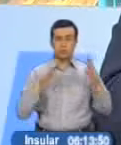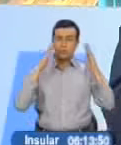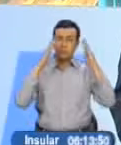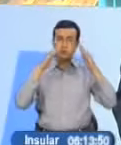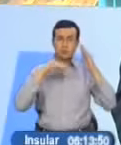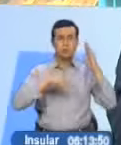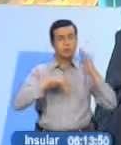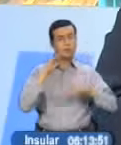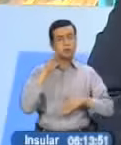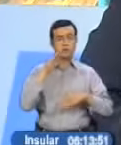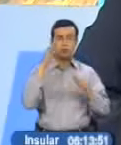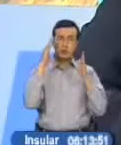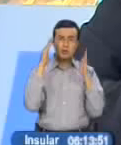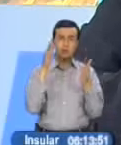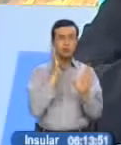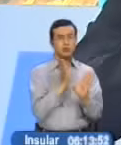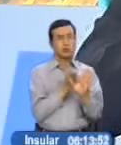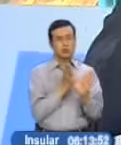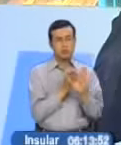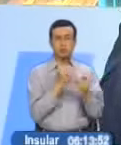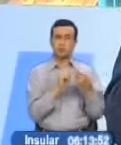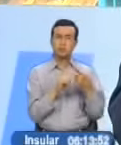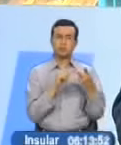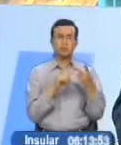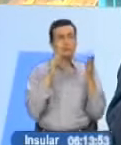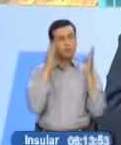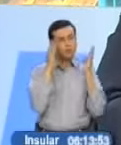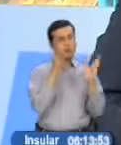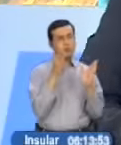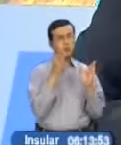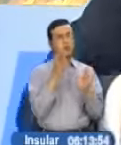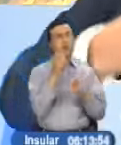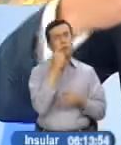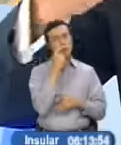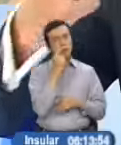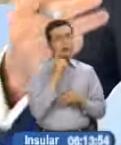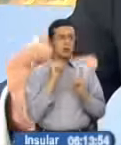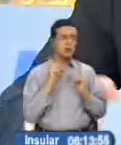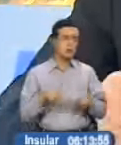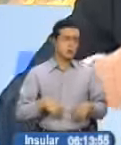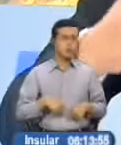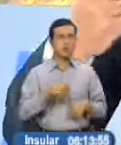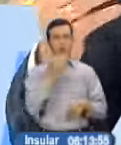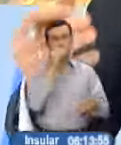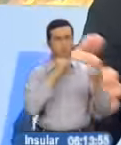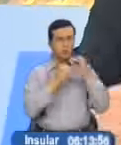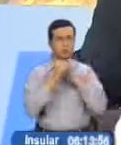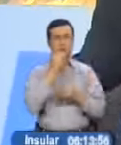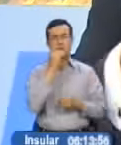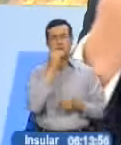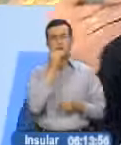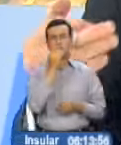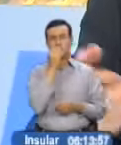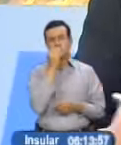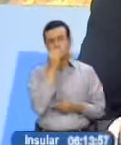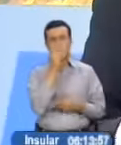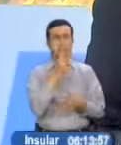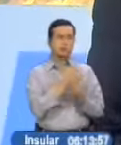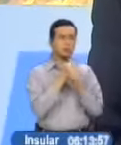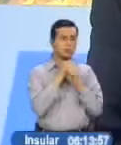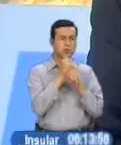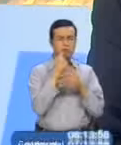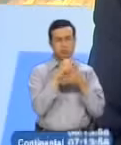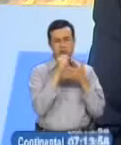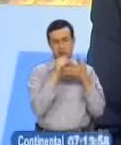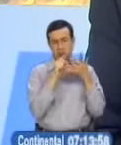allá de la atención psicológica, más allá de la atención de la medicina, de la nutrición, de la alimentación, de la seguridad,